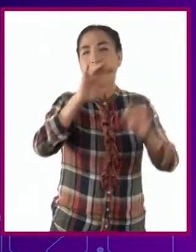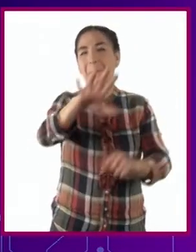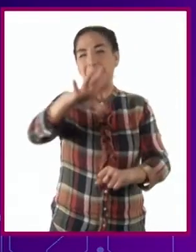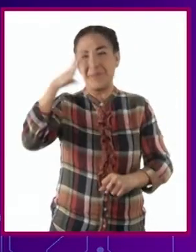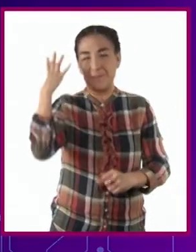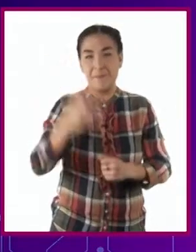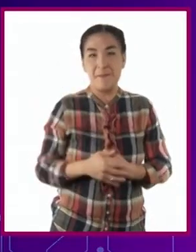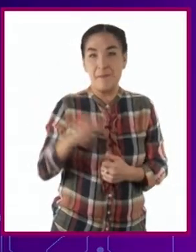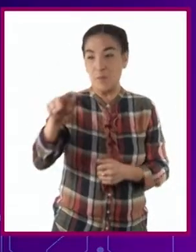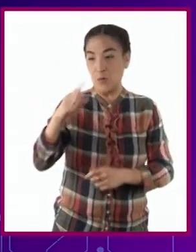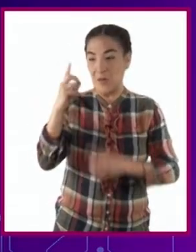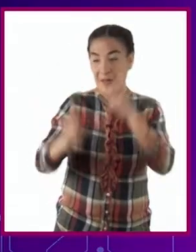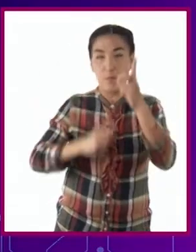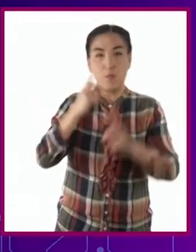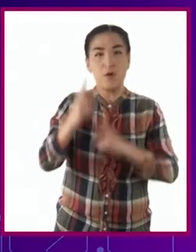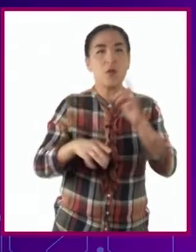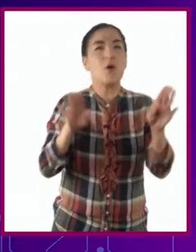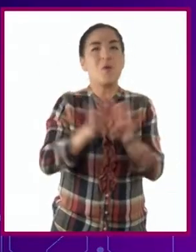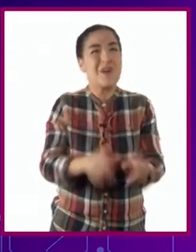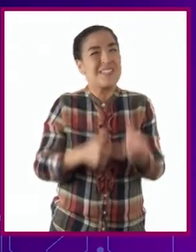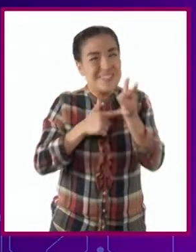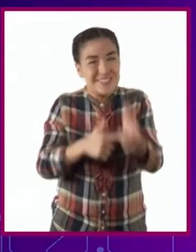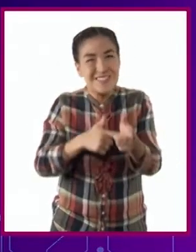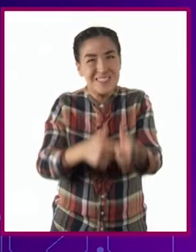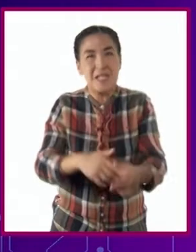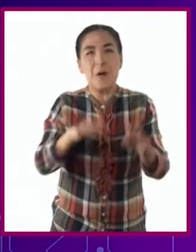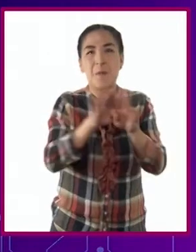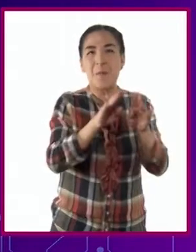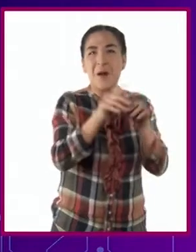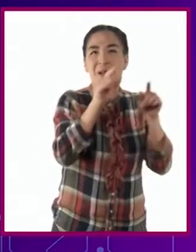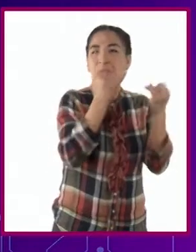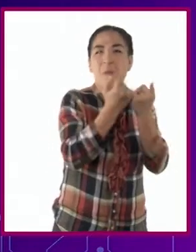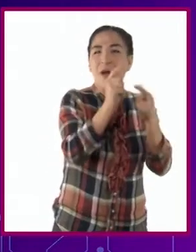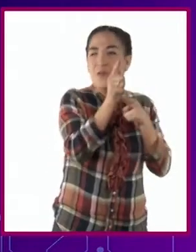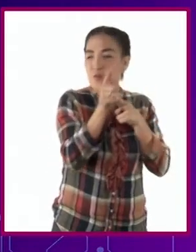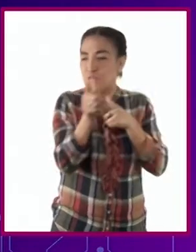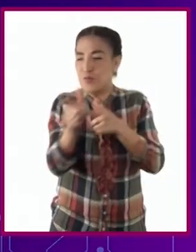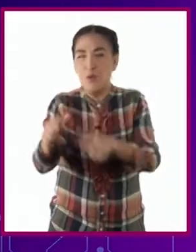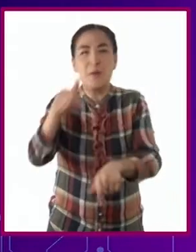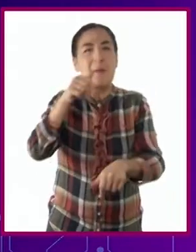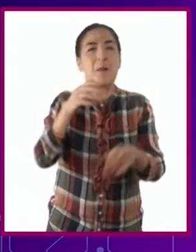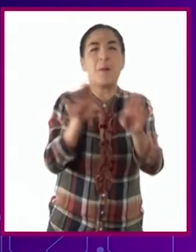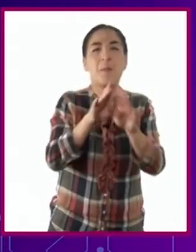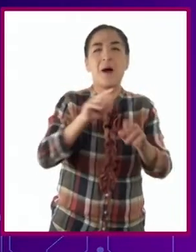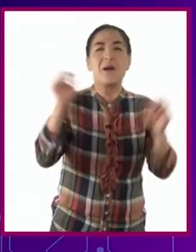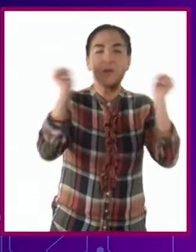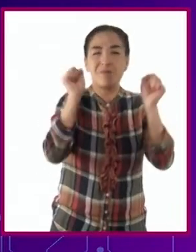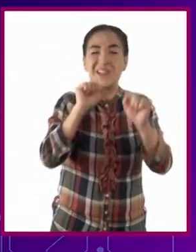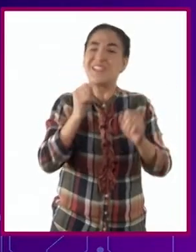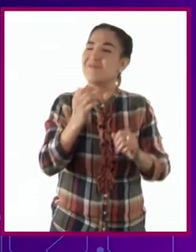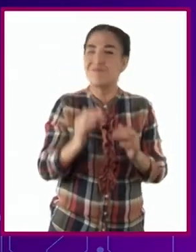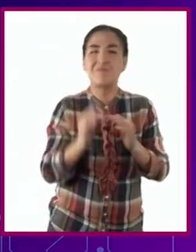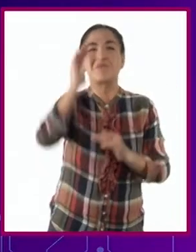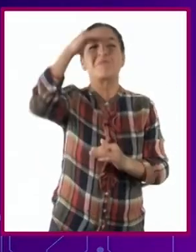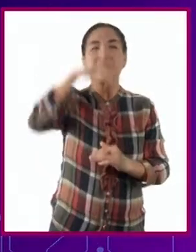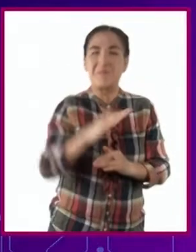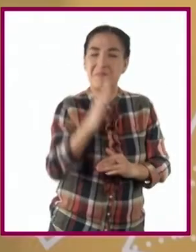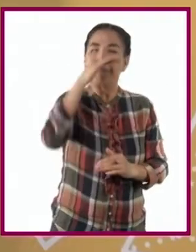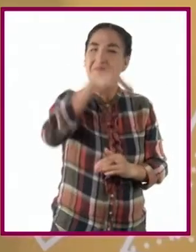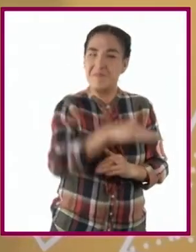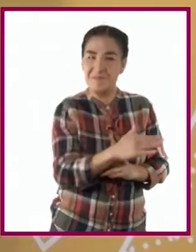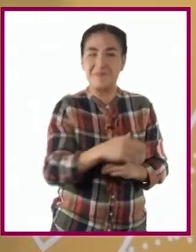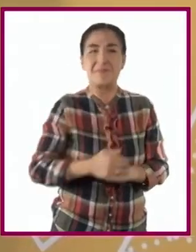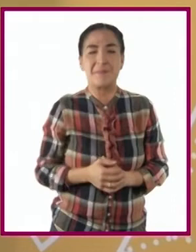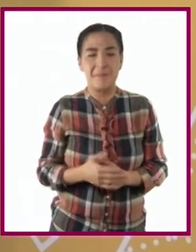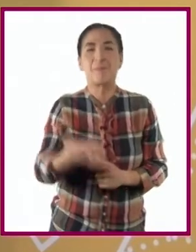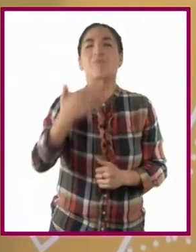carrera deportiva nunca fue constante en sus tiempos, es decir, que su rendimiento tuvo altibajos.